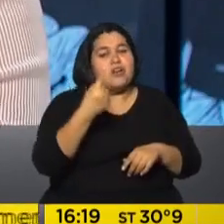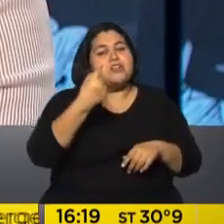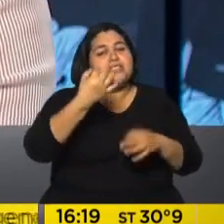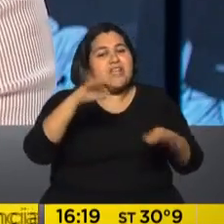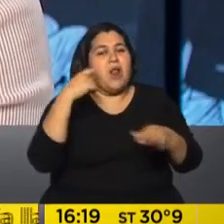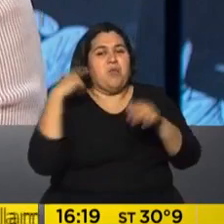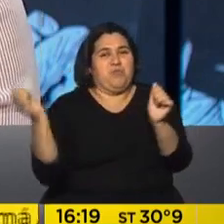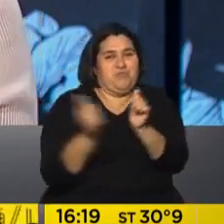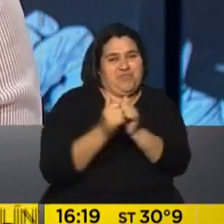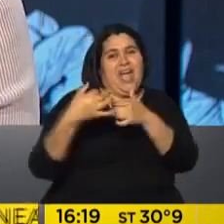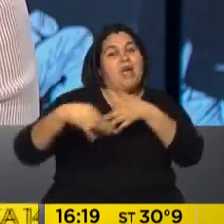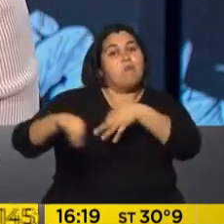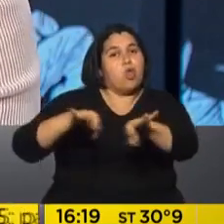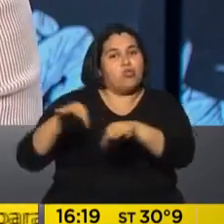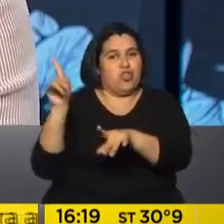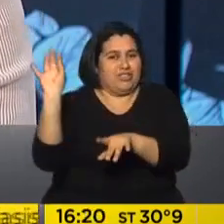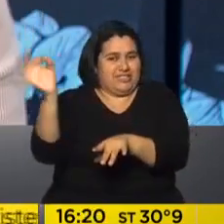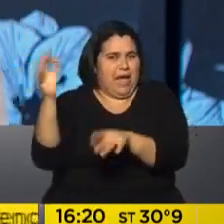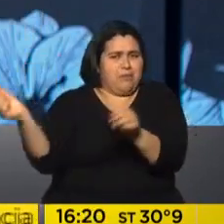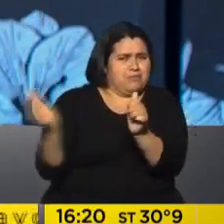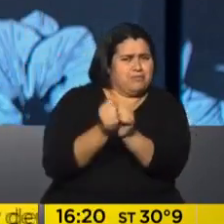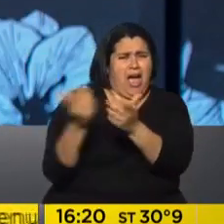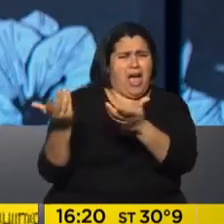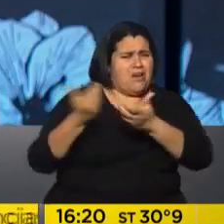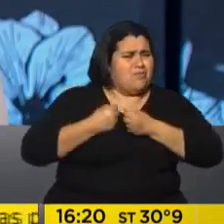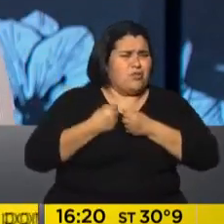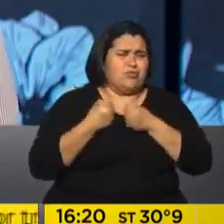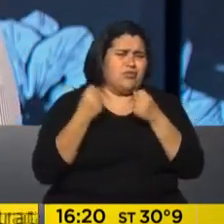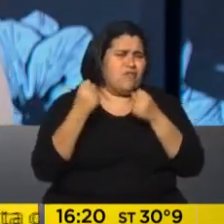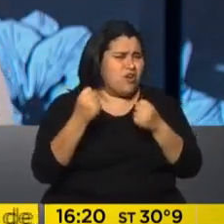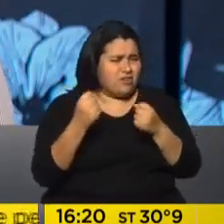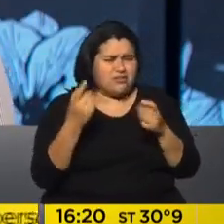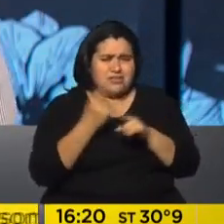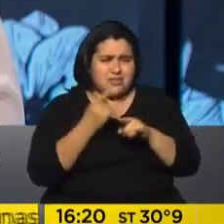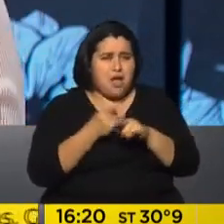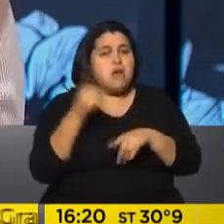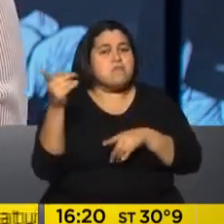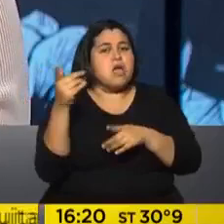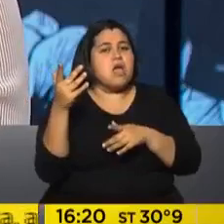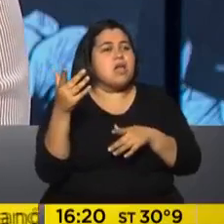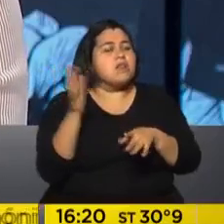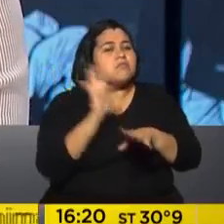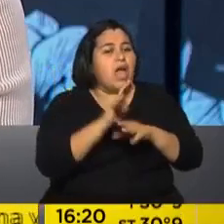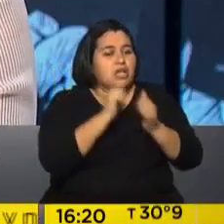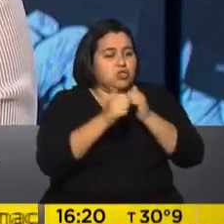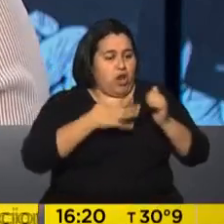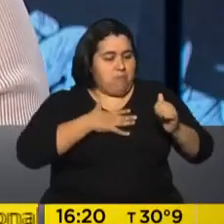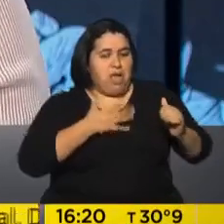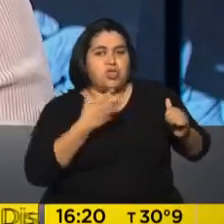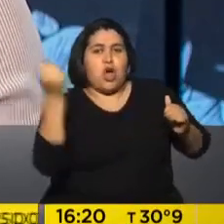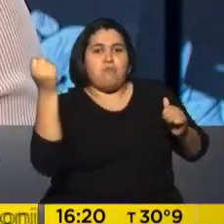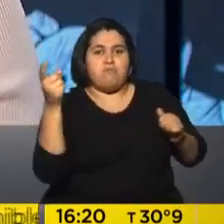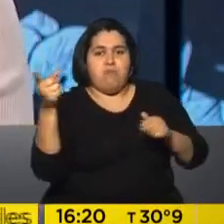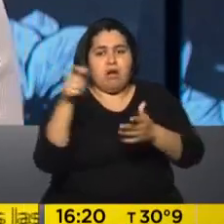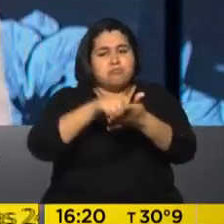un amigo productor, que es uno de esos amigos que me apoyó en el peor momento, que tomó esa historia como propia y